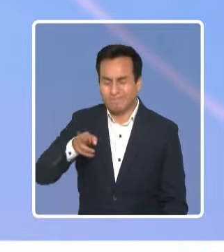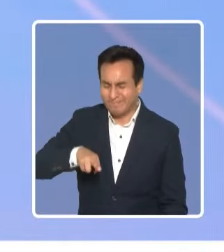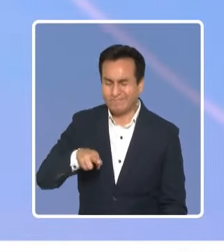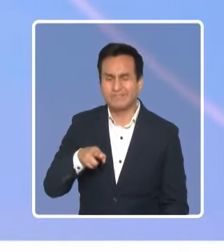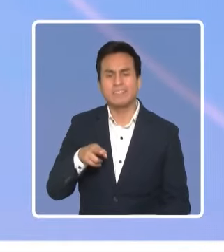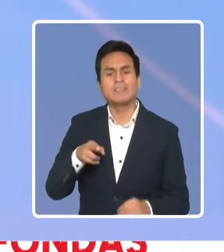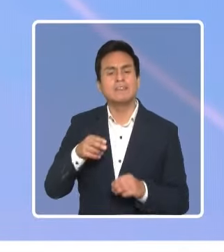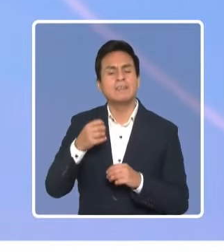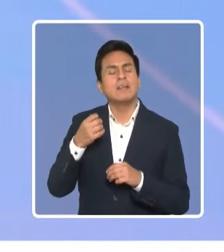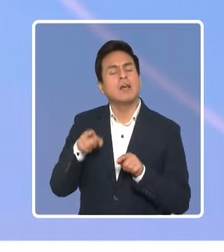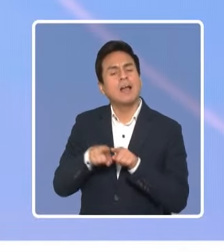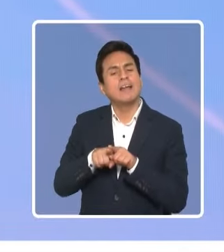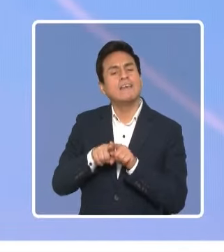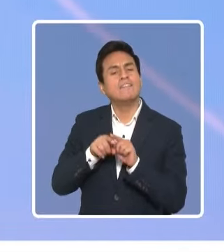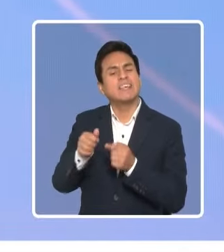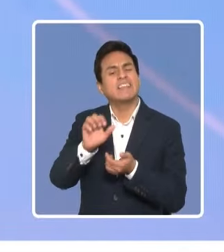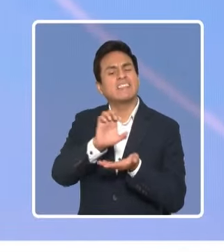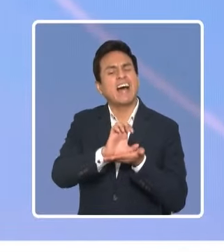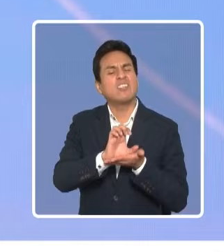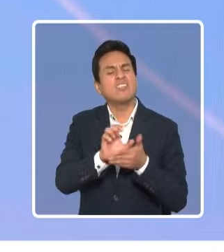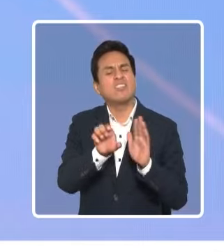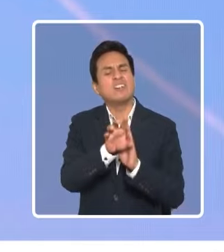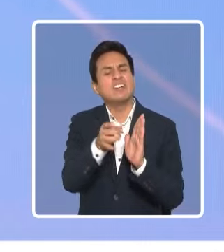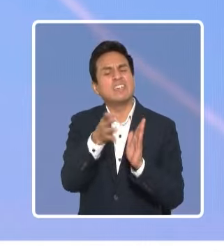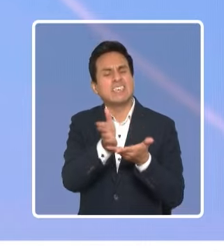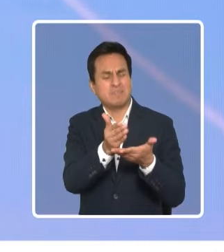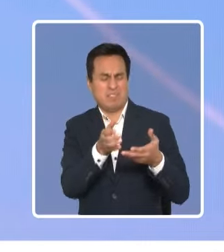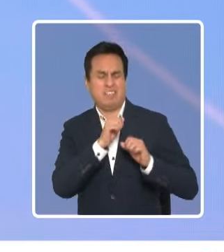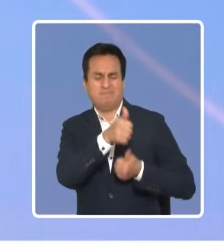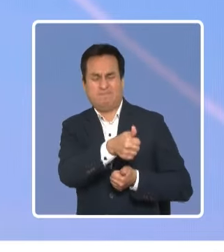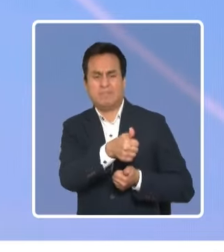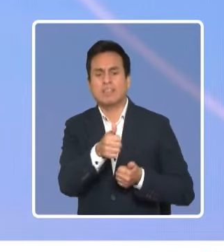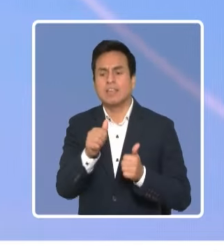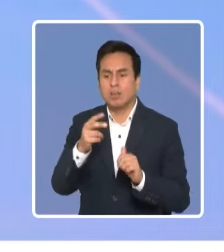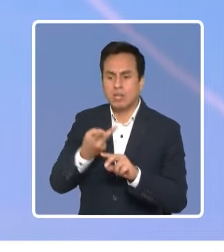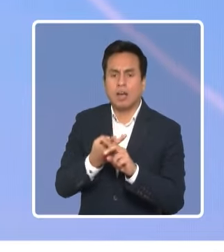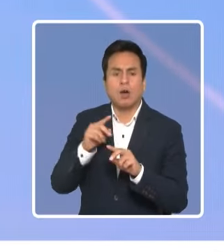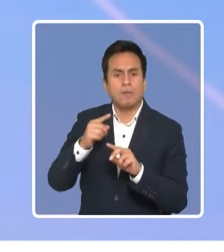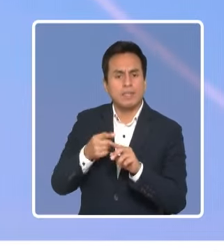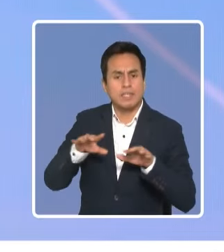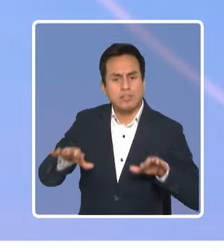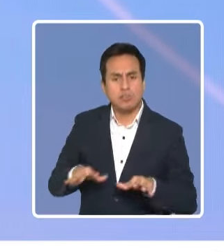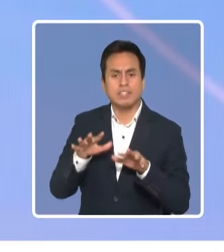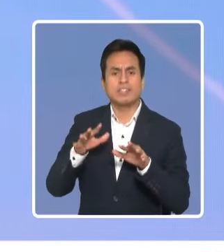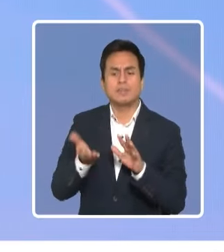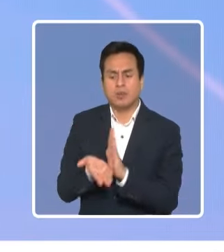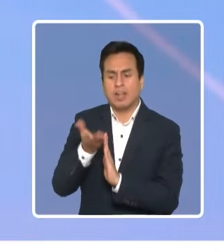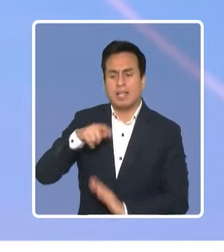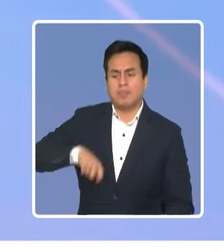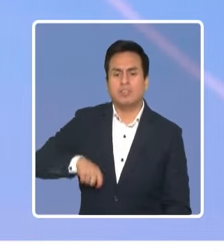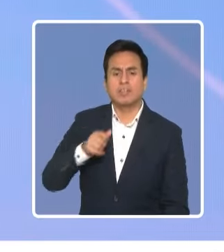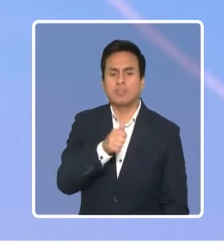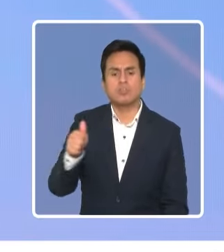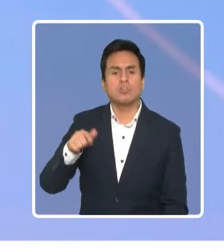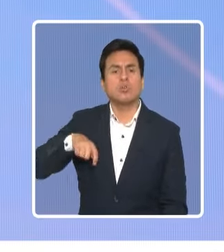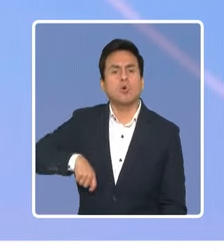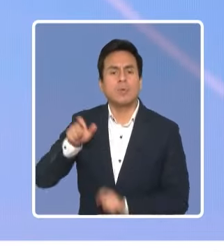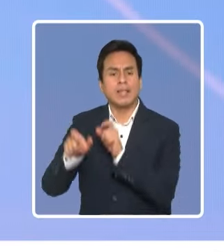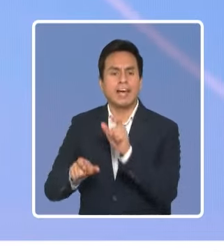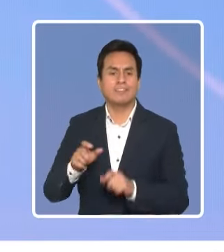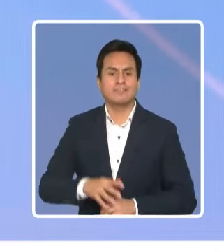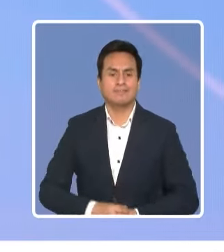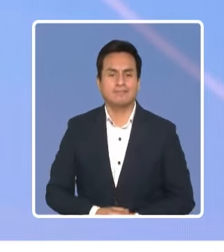en vencer desde el Estado al crimen organizado y en redoblar las gestiones para mejorar las pensiones de todos los